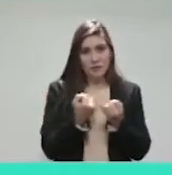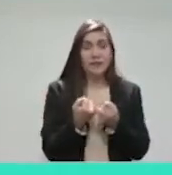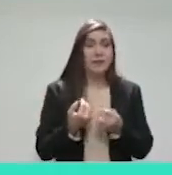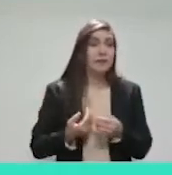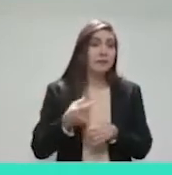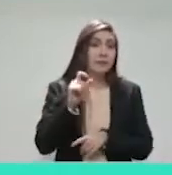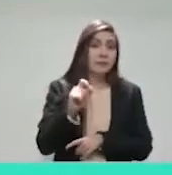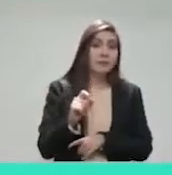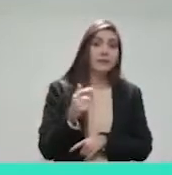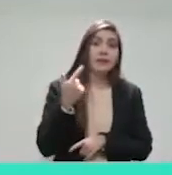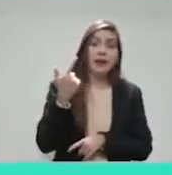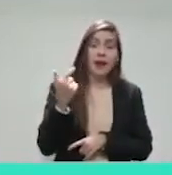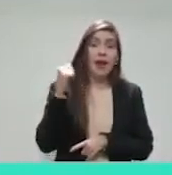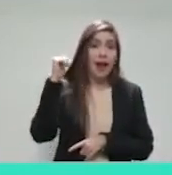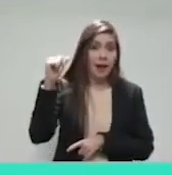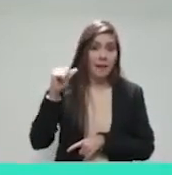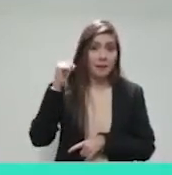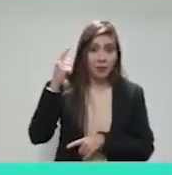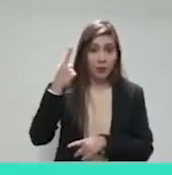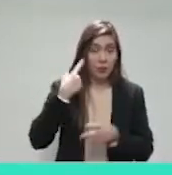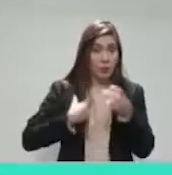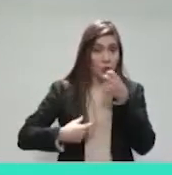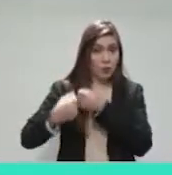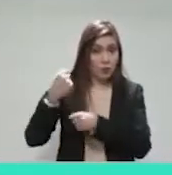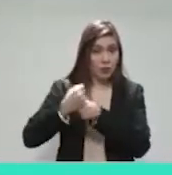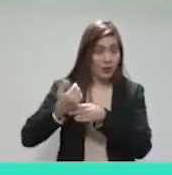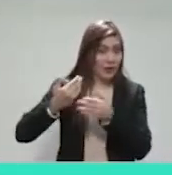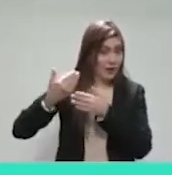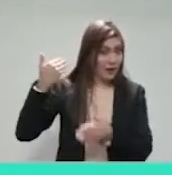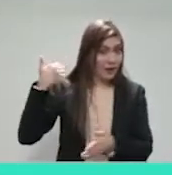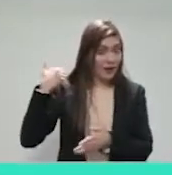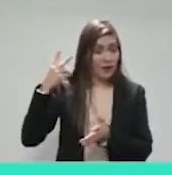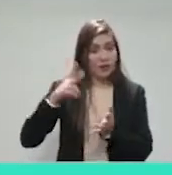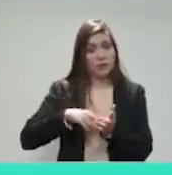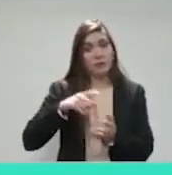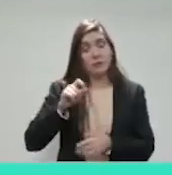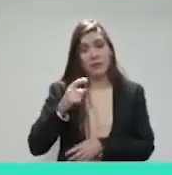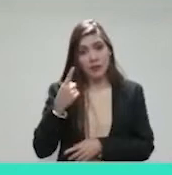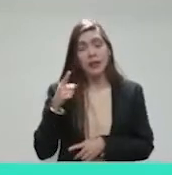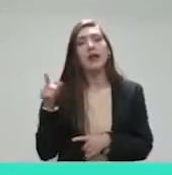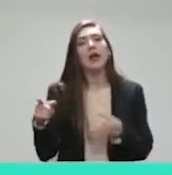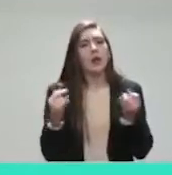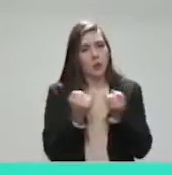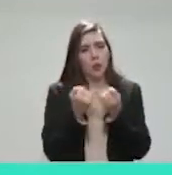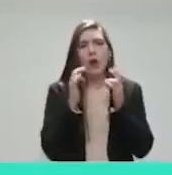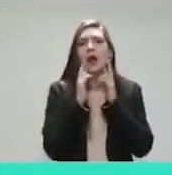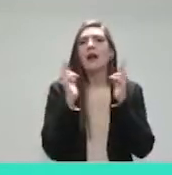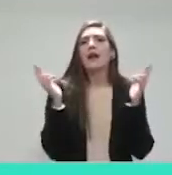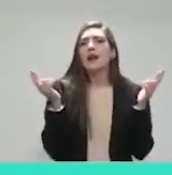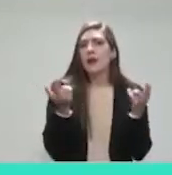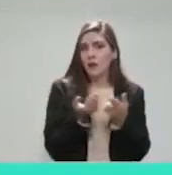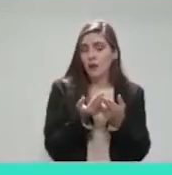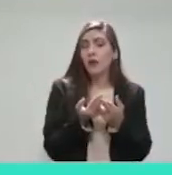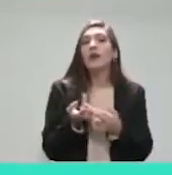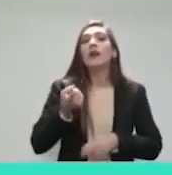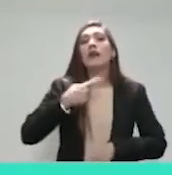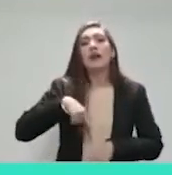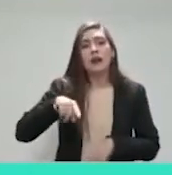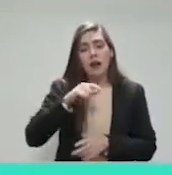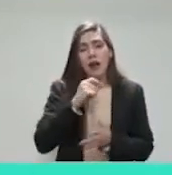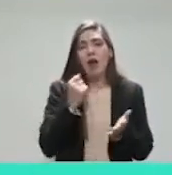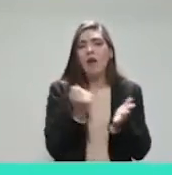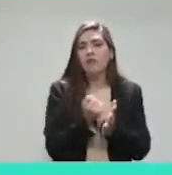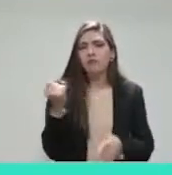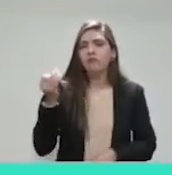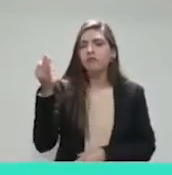Un 27 de abril del año pasado estábamos también en sesión de pleno y ahí en esa sesión aprobamos que nuestro